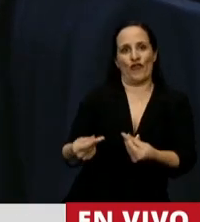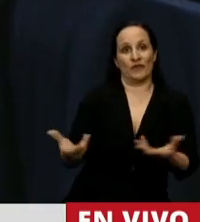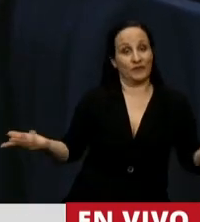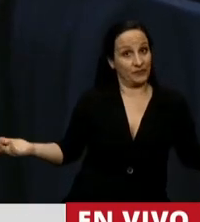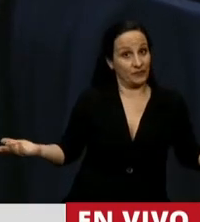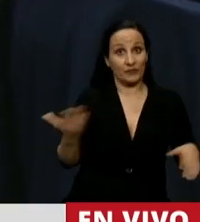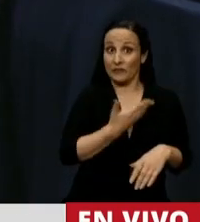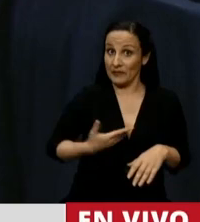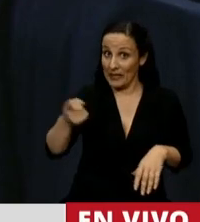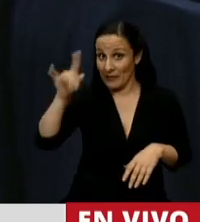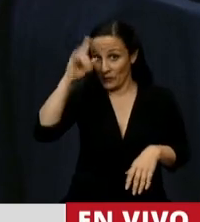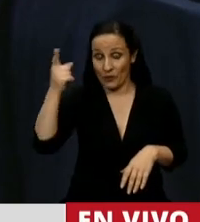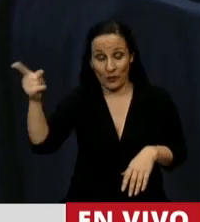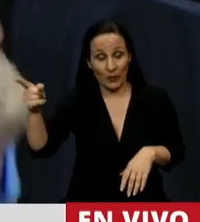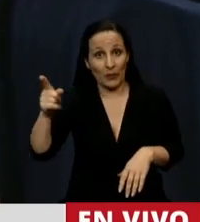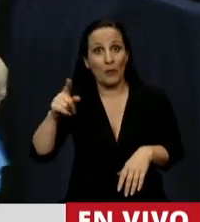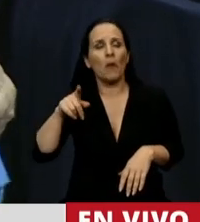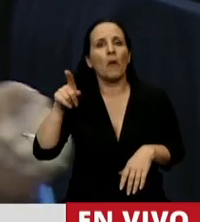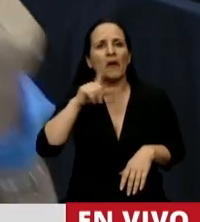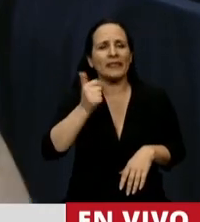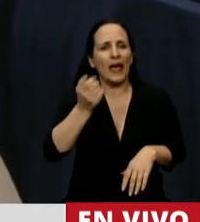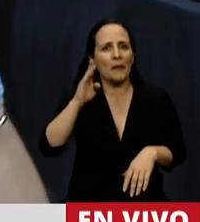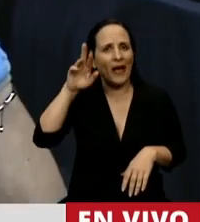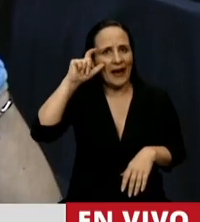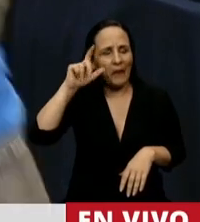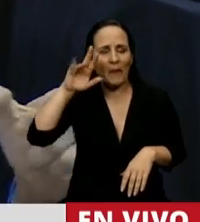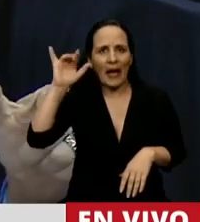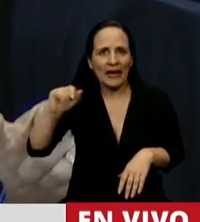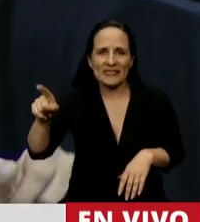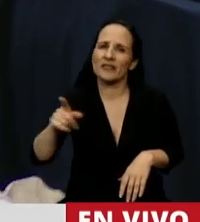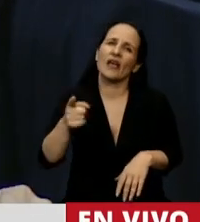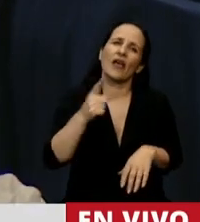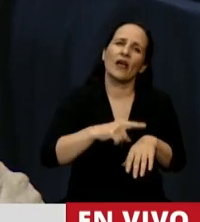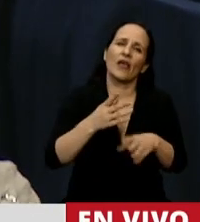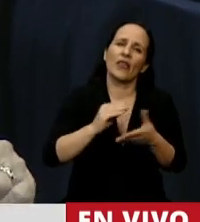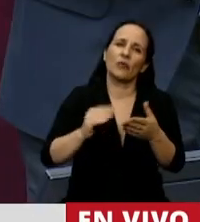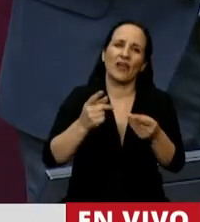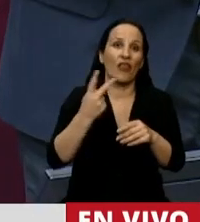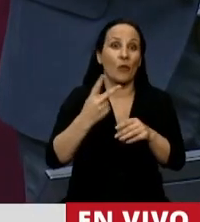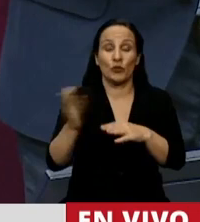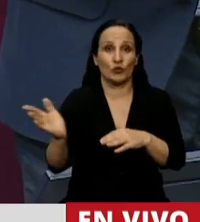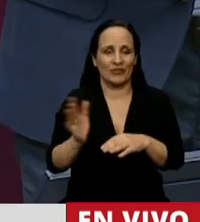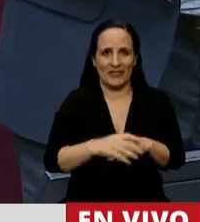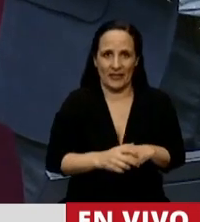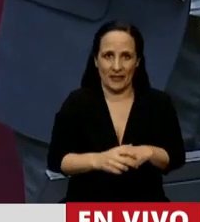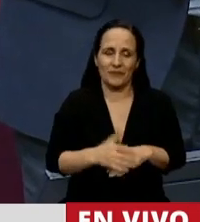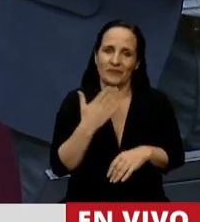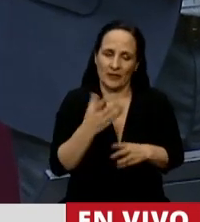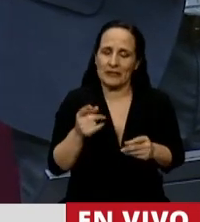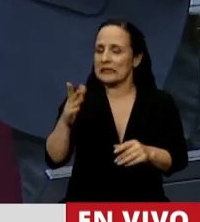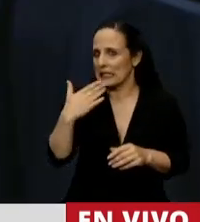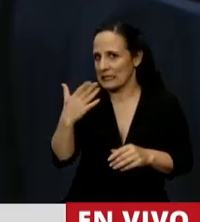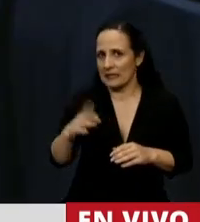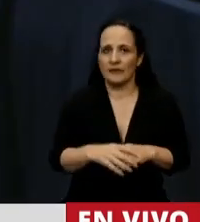el presidente uruguayo, Tabaré Vázquez, que tuvo la fuerza... Diputada, vaya cerrando que está a 2 minutos. Gracias. Excedida. Gracias. Gracias,